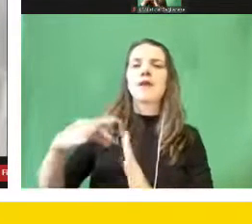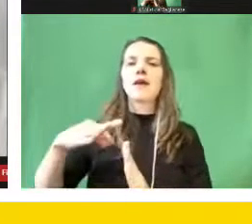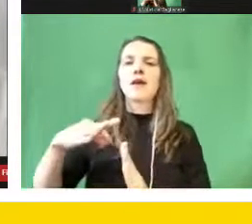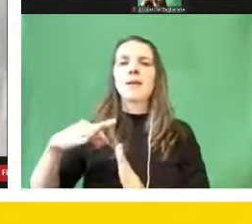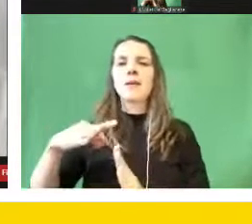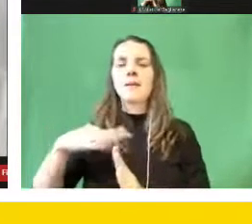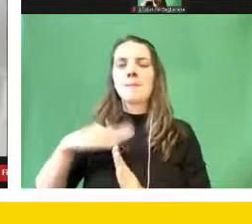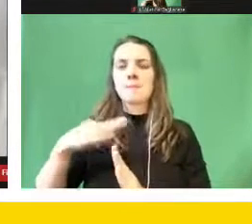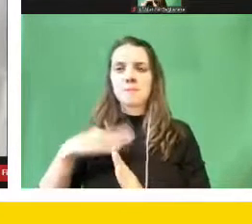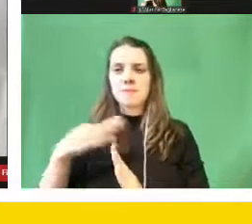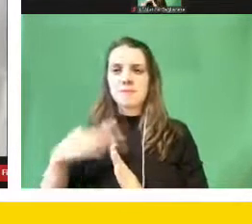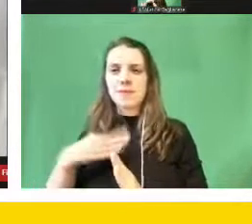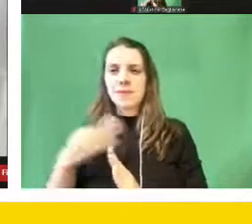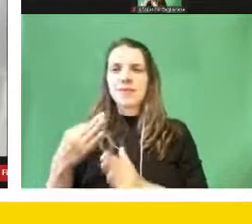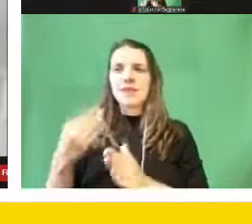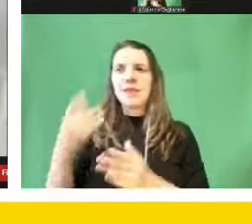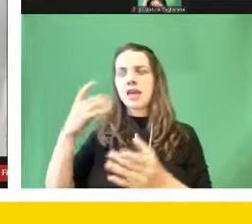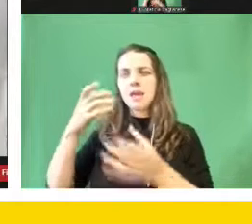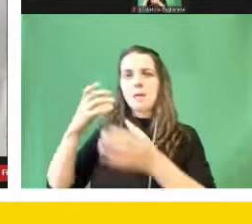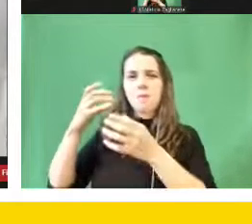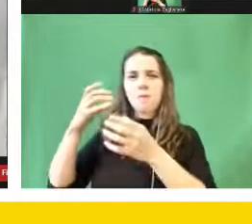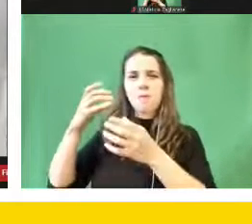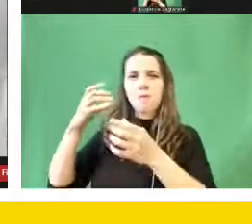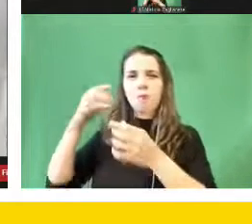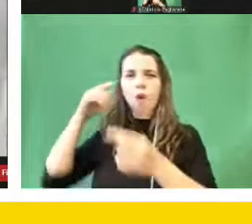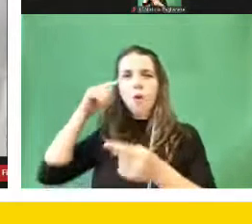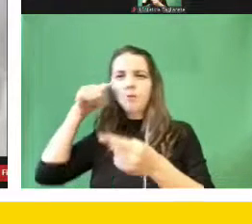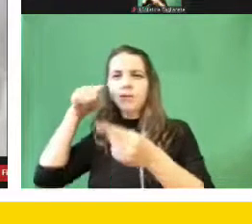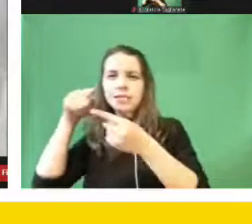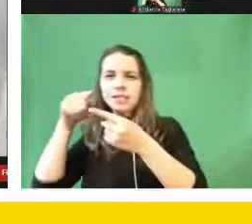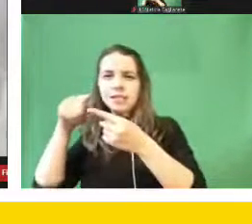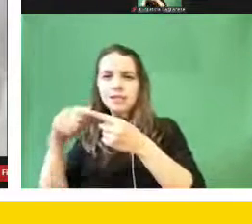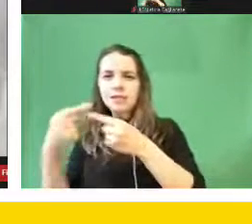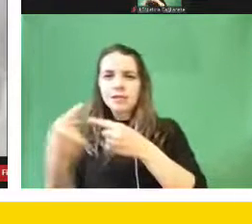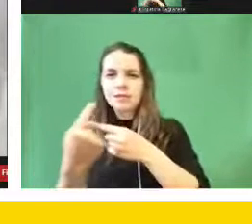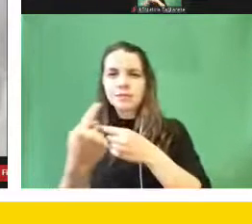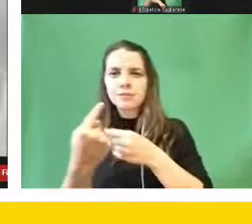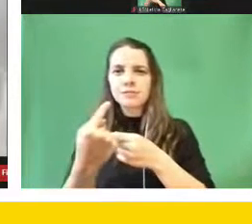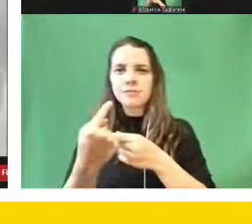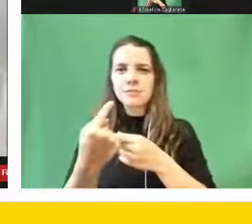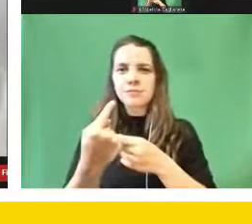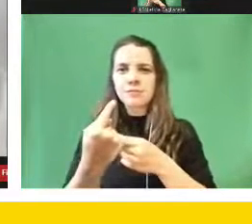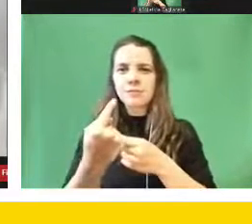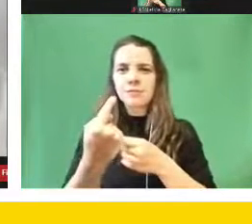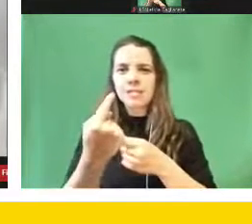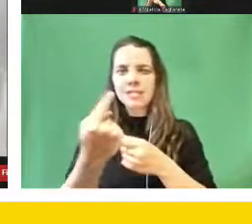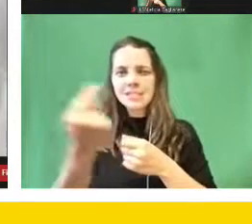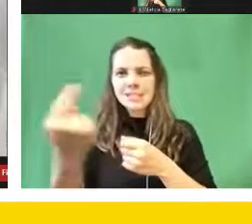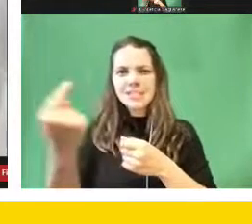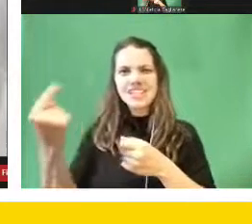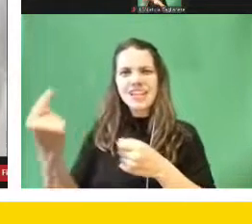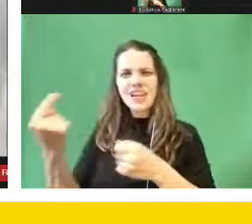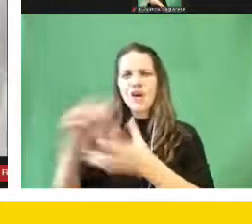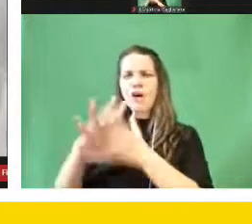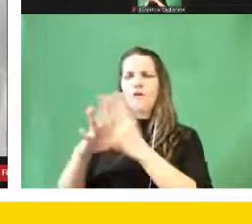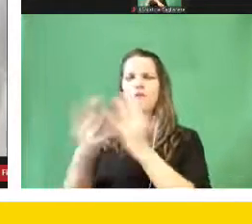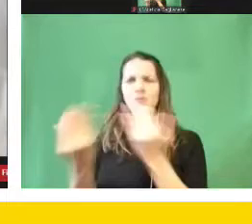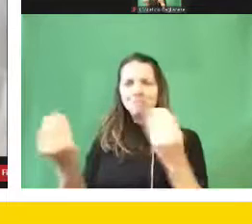vida, los proyectos, desde esta mirada, ¿no? Una mirada mucho más inclusiva, mucho más